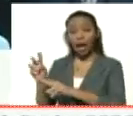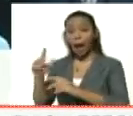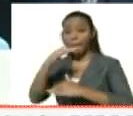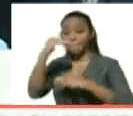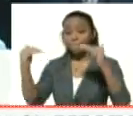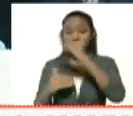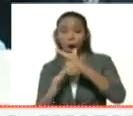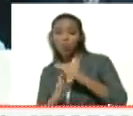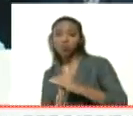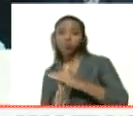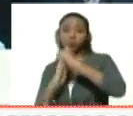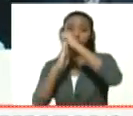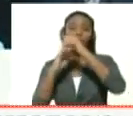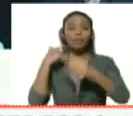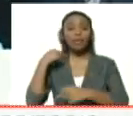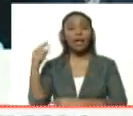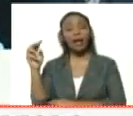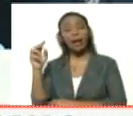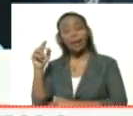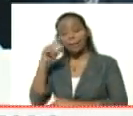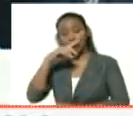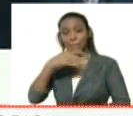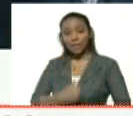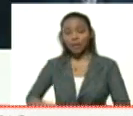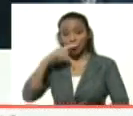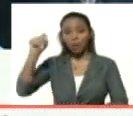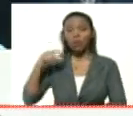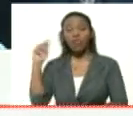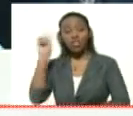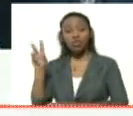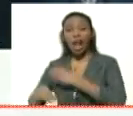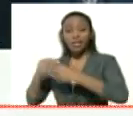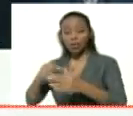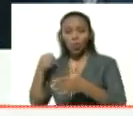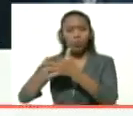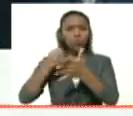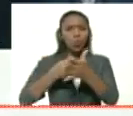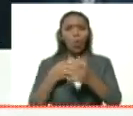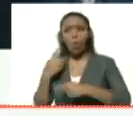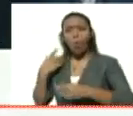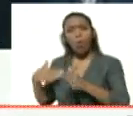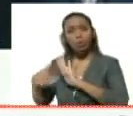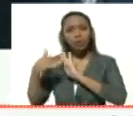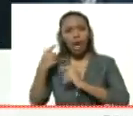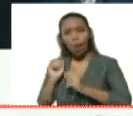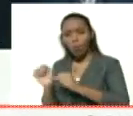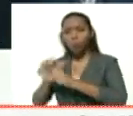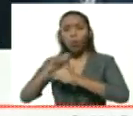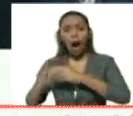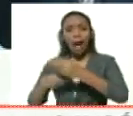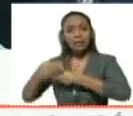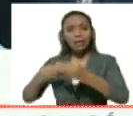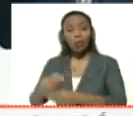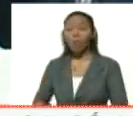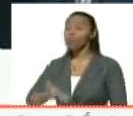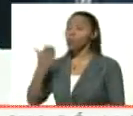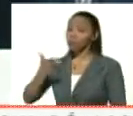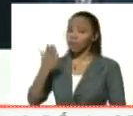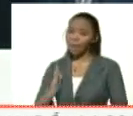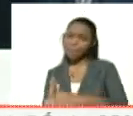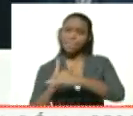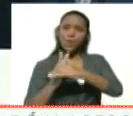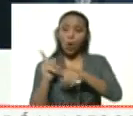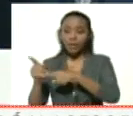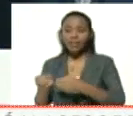presidente Maduro, Venezuela viene realizando una eficiente lucha contra el coronavirus, logrando hasta ahora una importante contención de